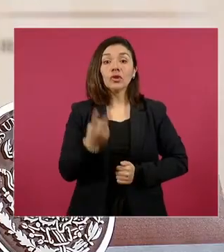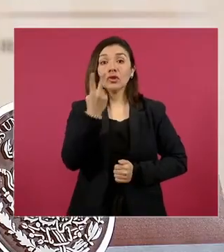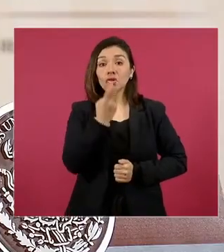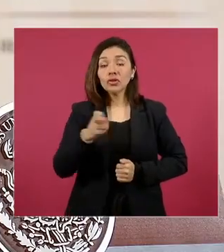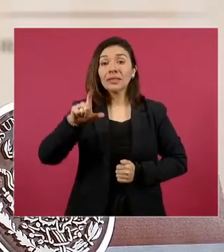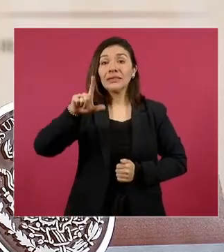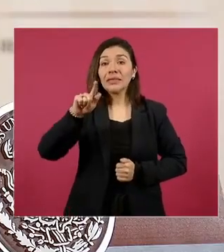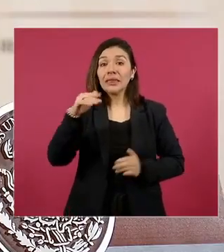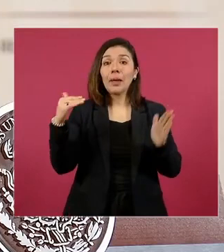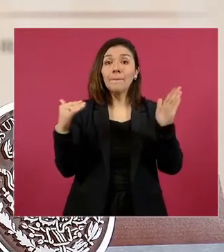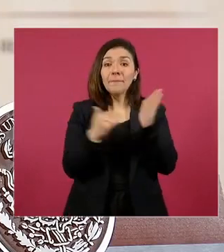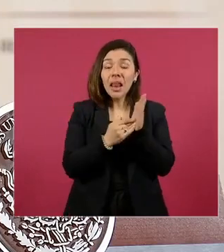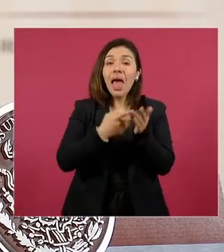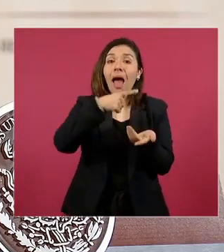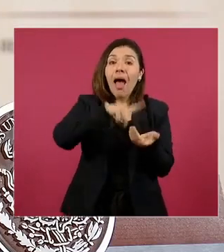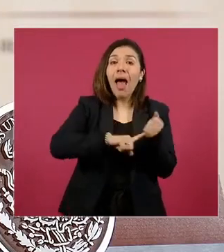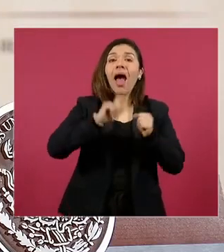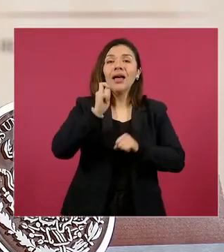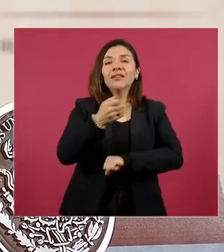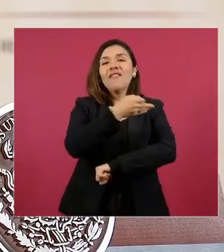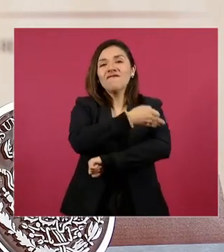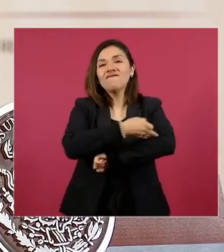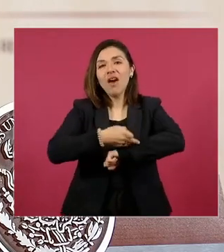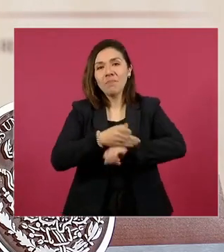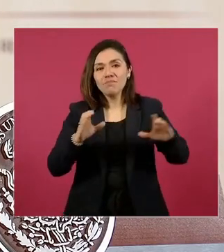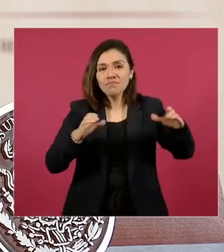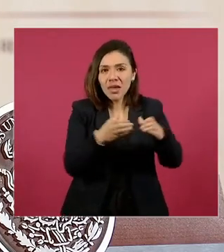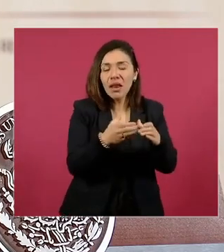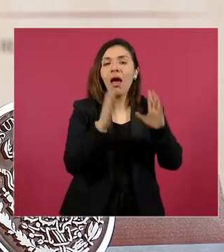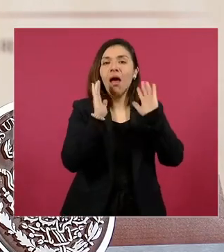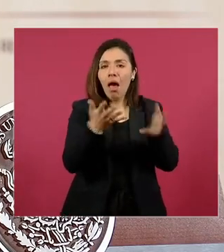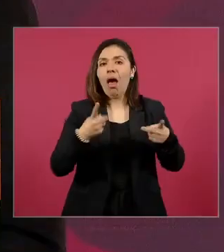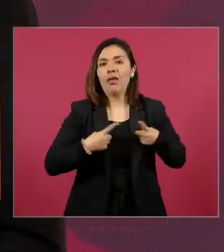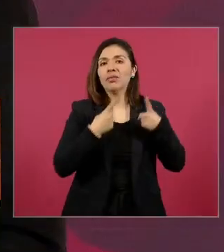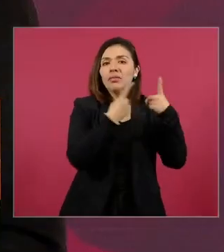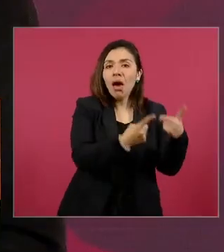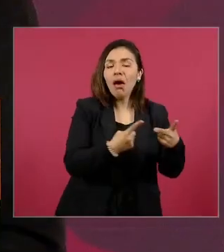270 mil familias han recibido ya